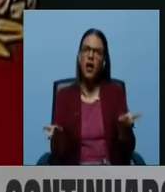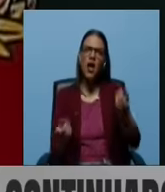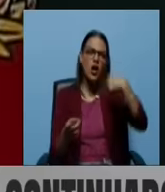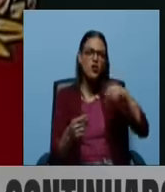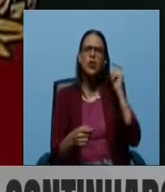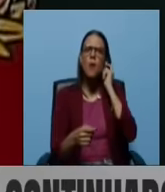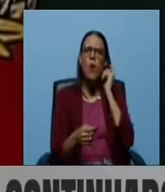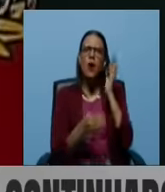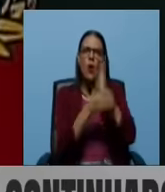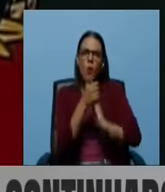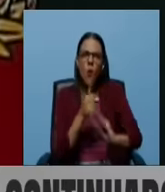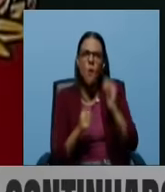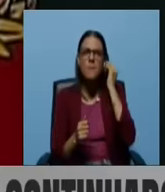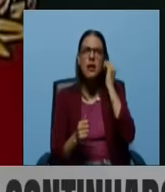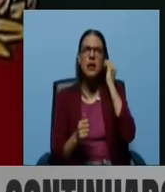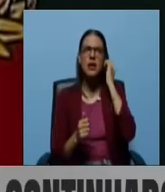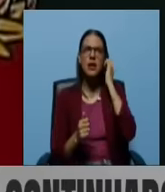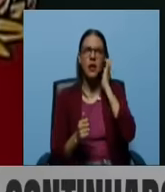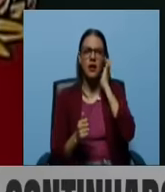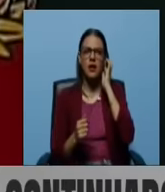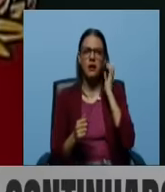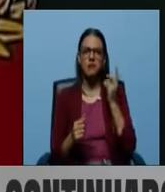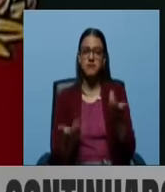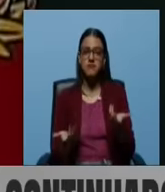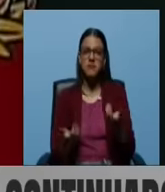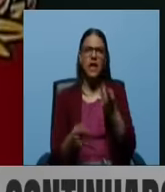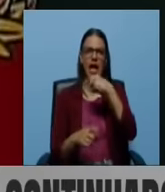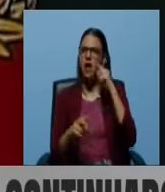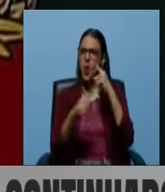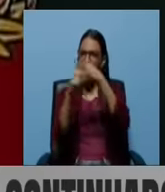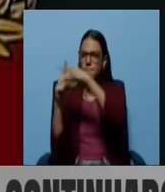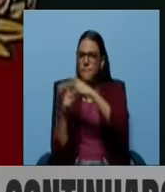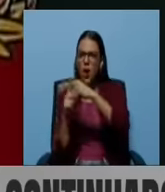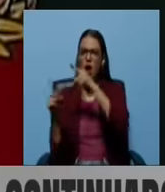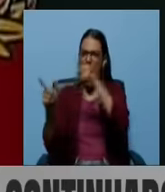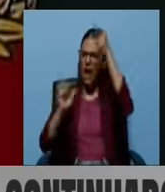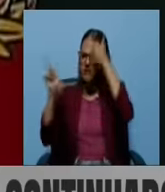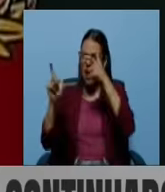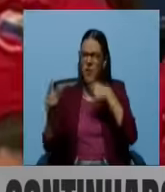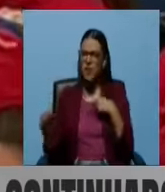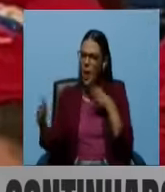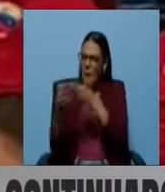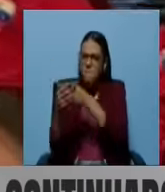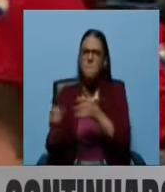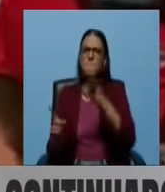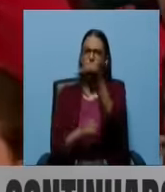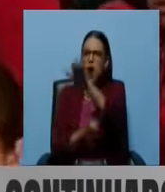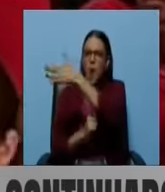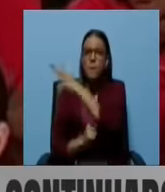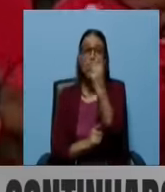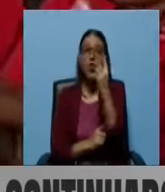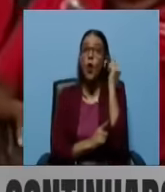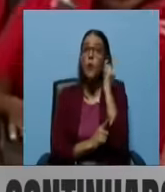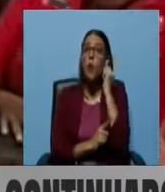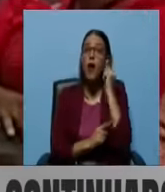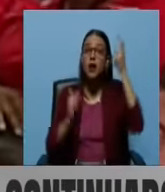humildes, que el único pecado era ser chavista. Las marcaron, asesinaron dos.